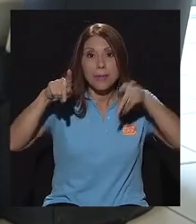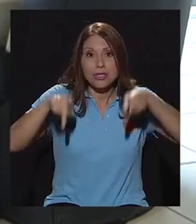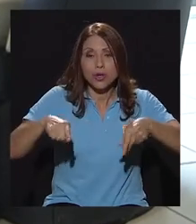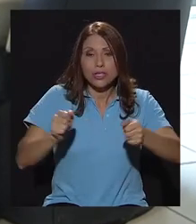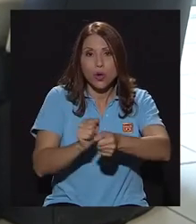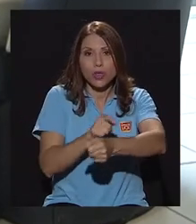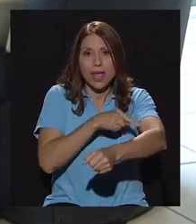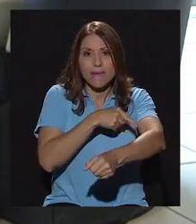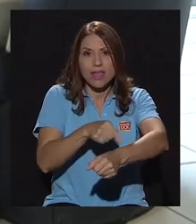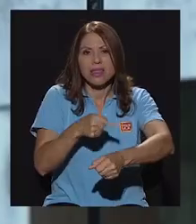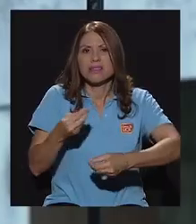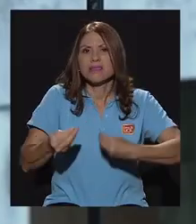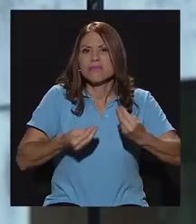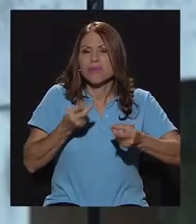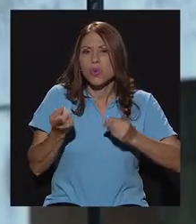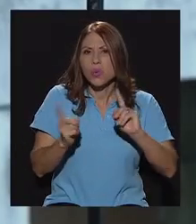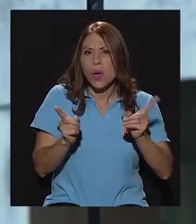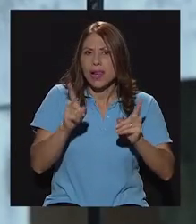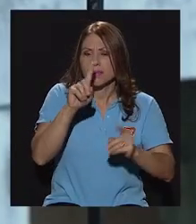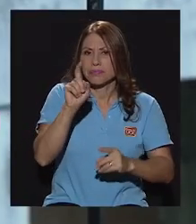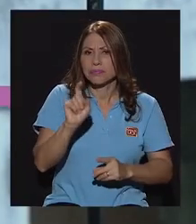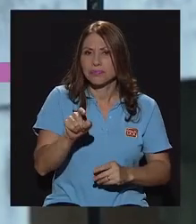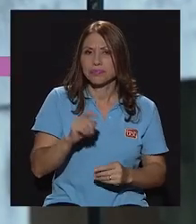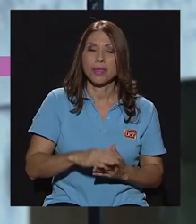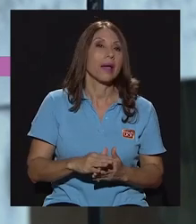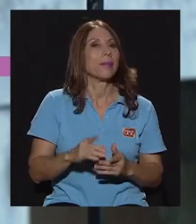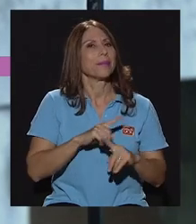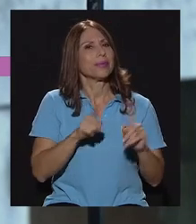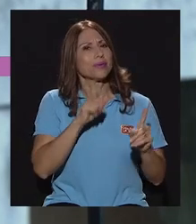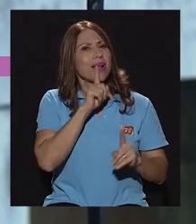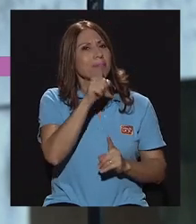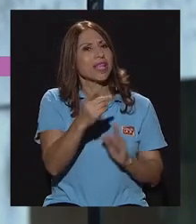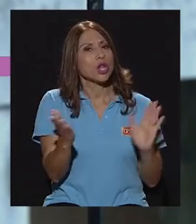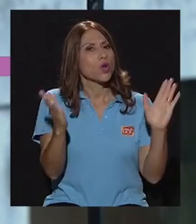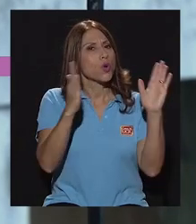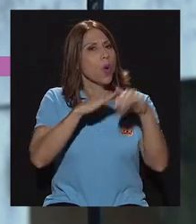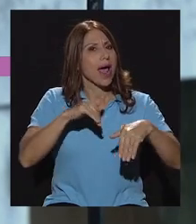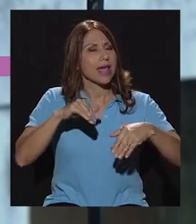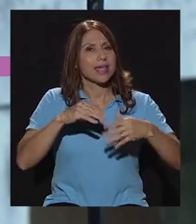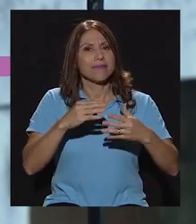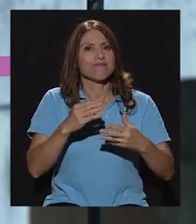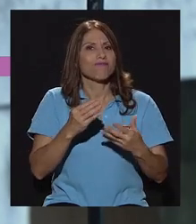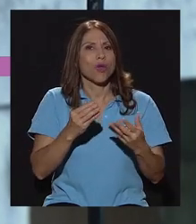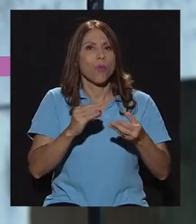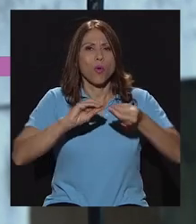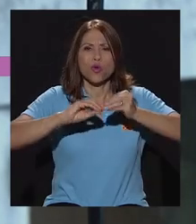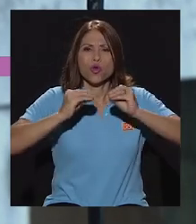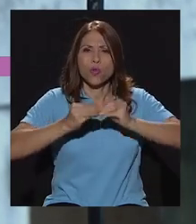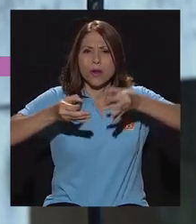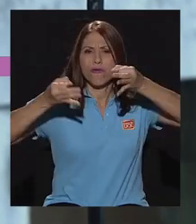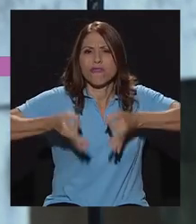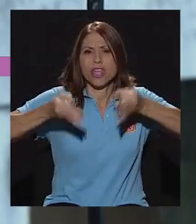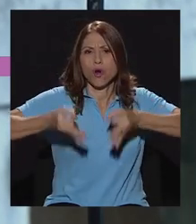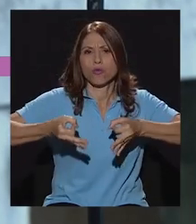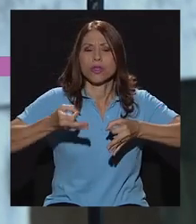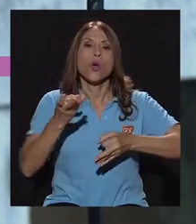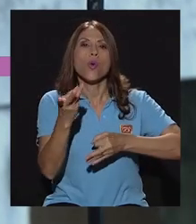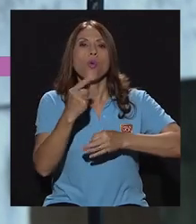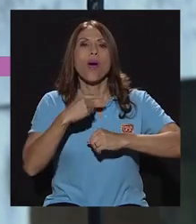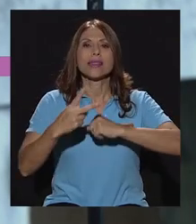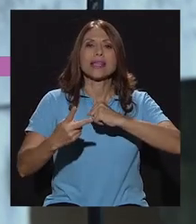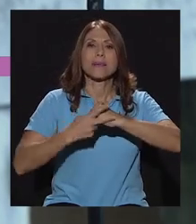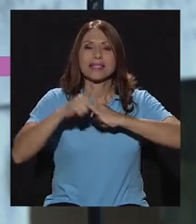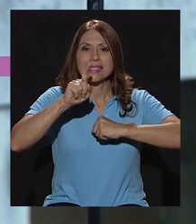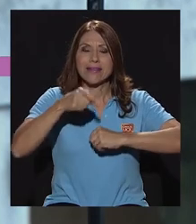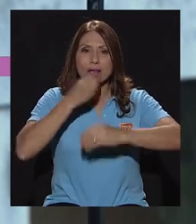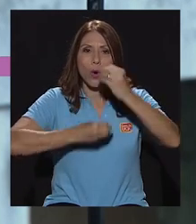presentan diabetes. Sí, claro. Mira, no existe un número estándar o fijo de cuántas veces al día deba comer una persona